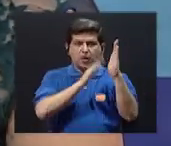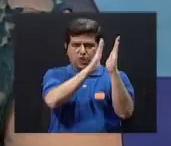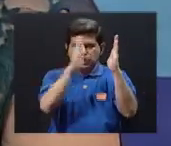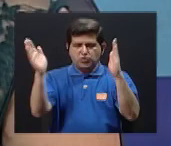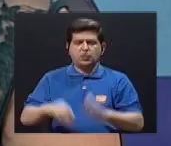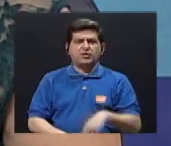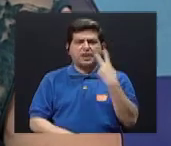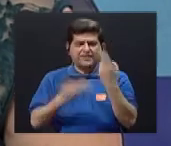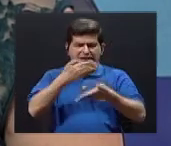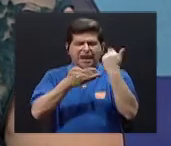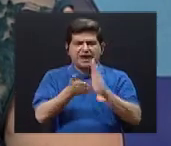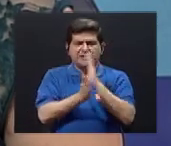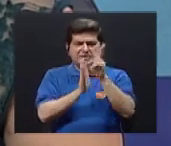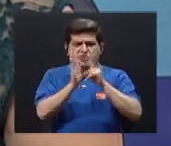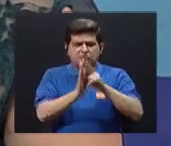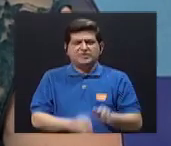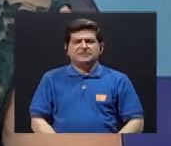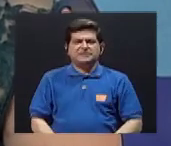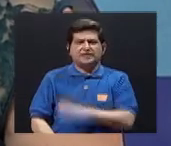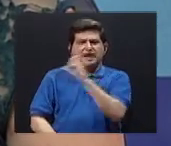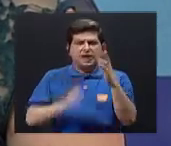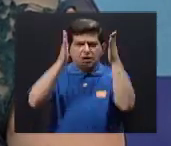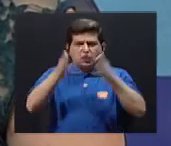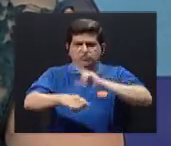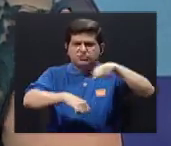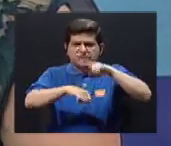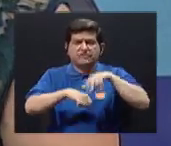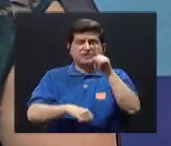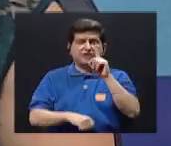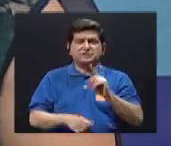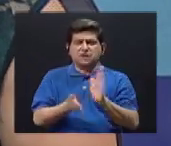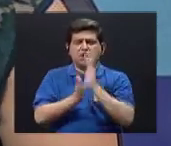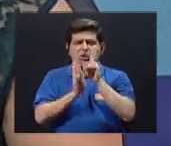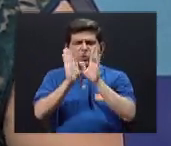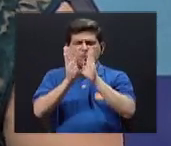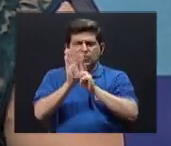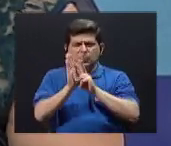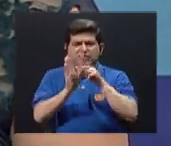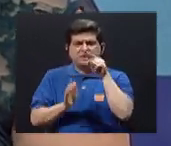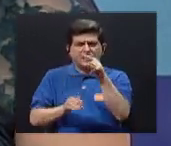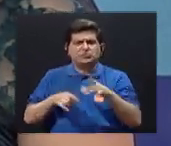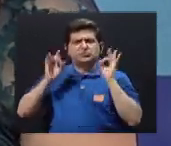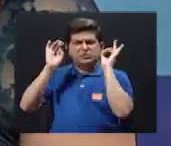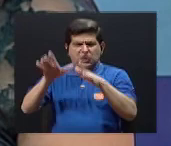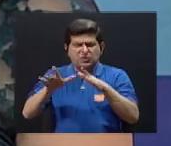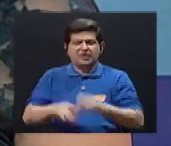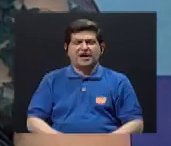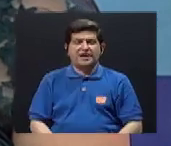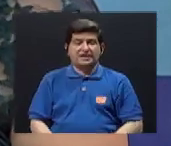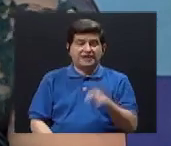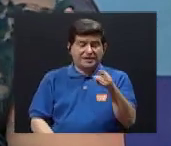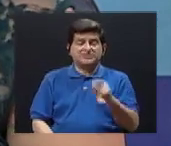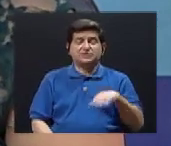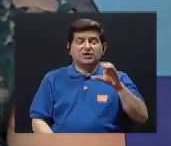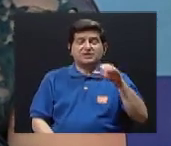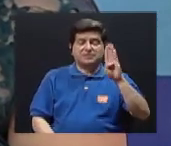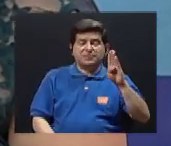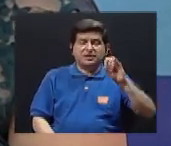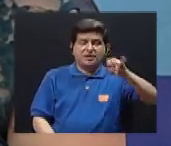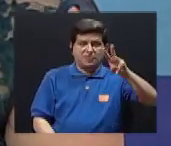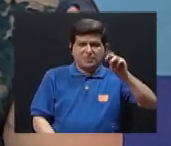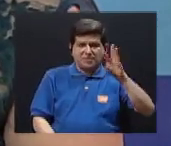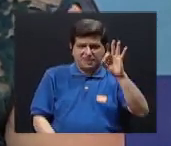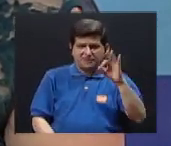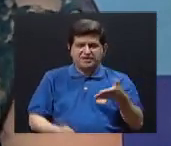Continuamos el lunes de Cinemateca. Acaba de ver el documental Tico Promedio, un documental que vas a odiar. Es la producción que nos traen hoy Cristian Bonilla y Juan Manuel